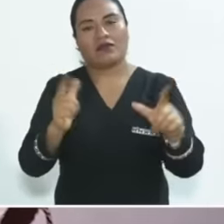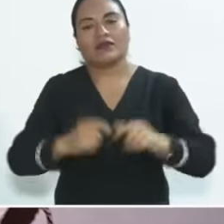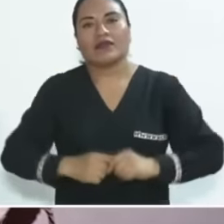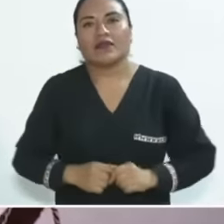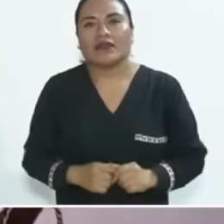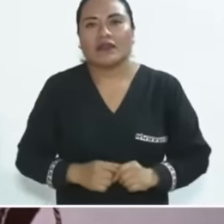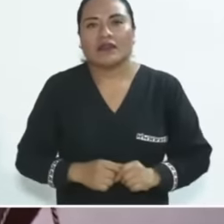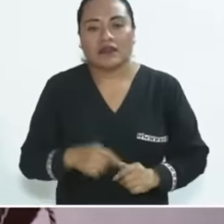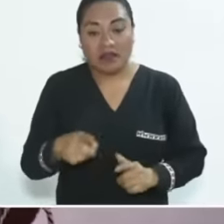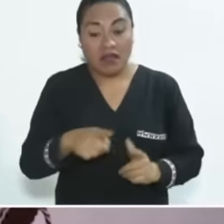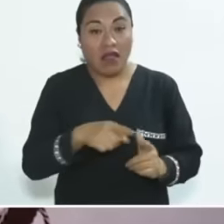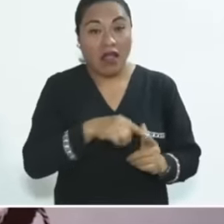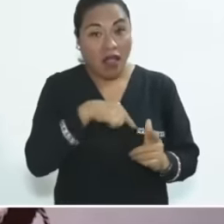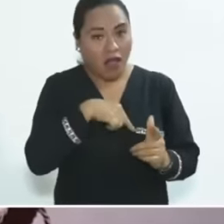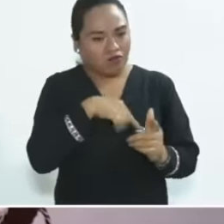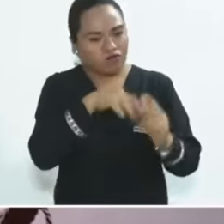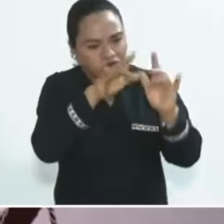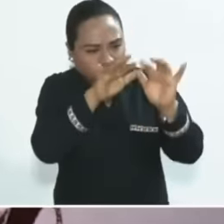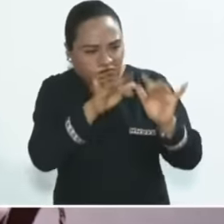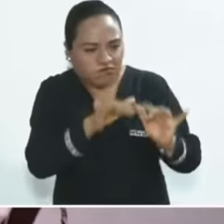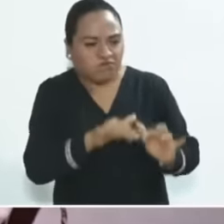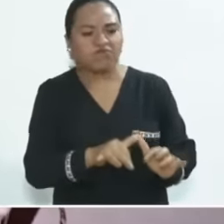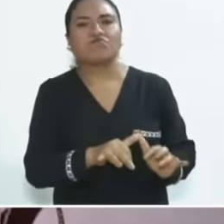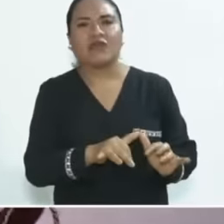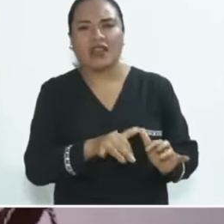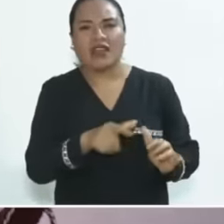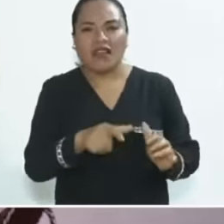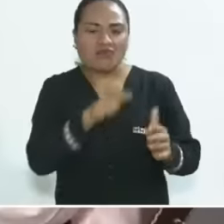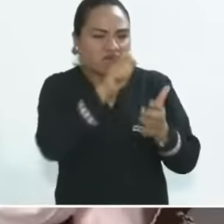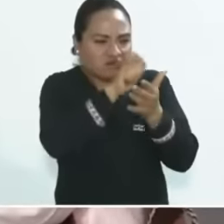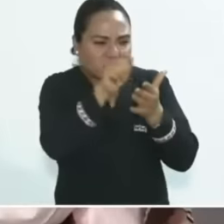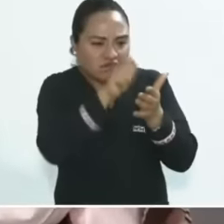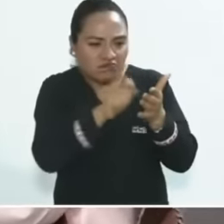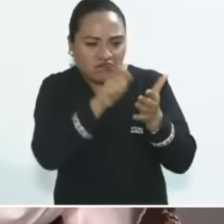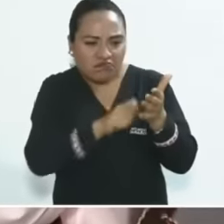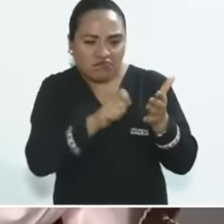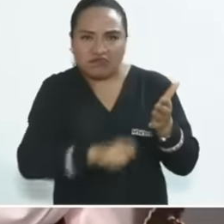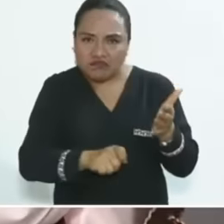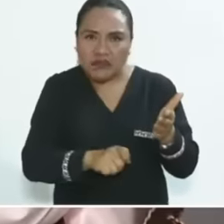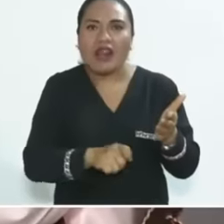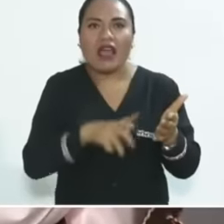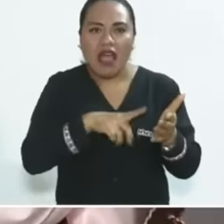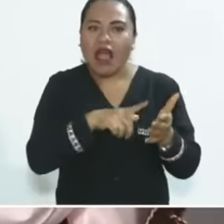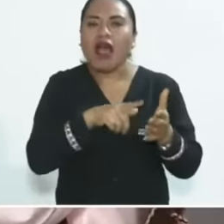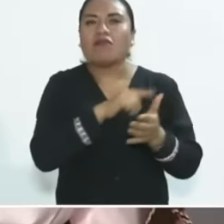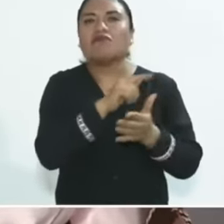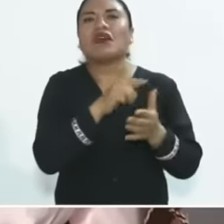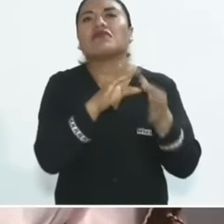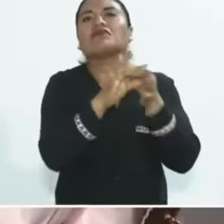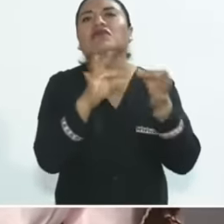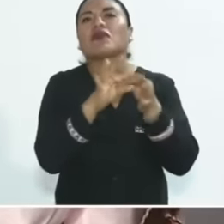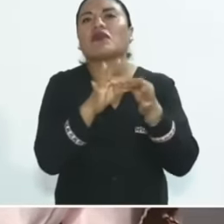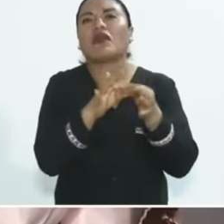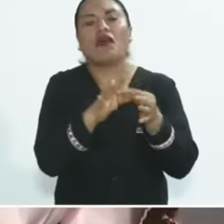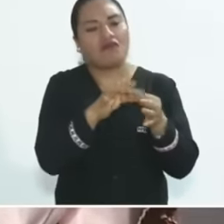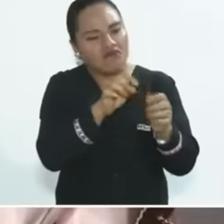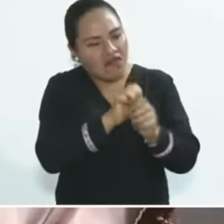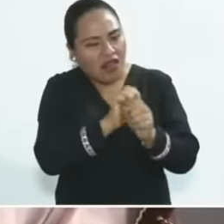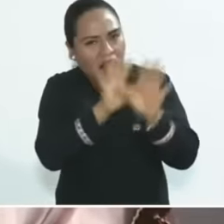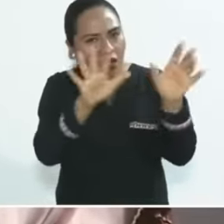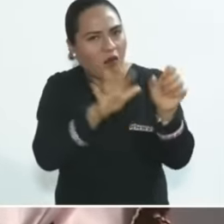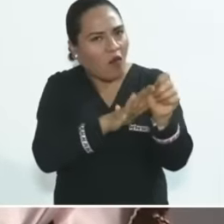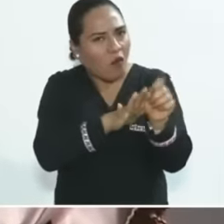que en ese documento, con mucha claridad, definió cuál era